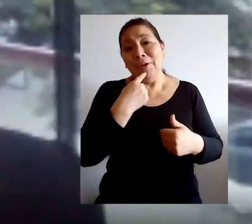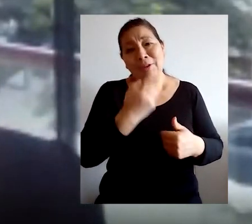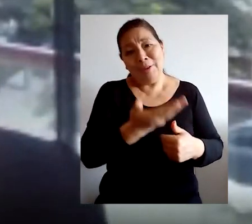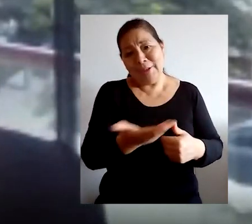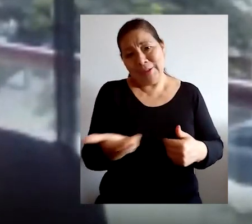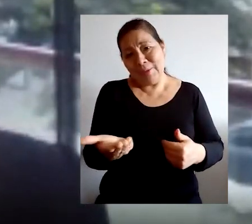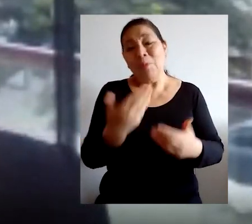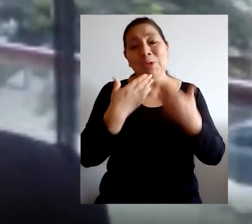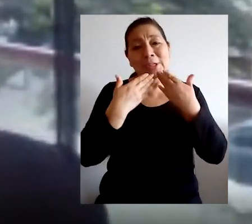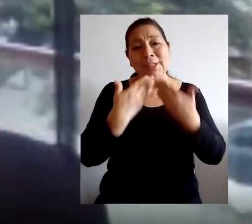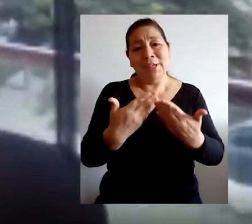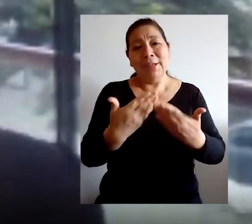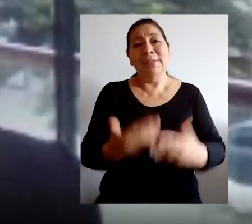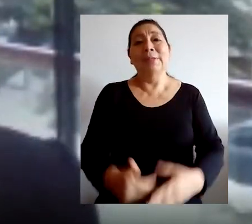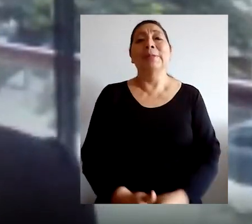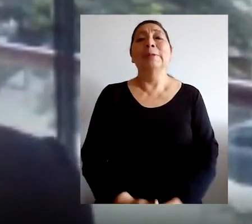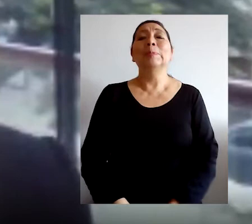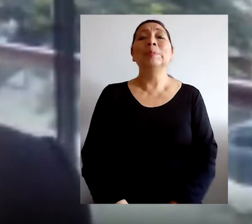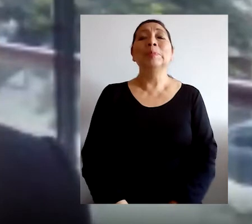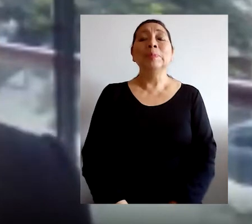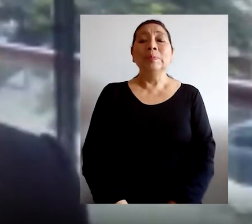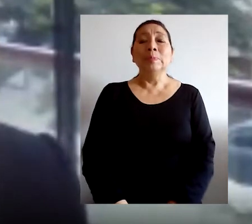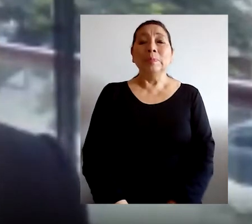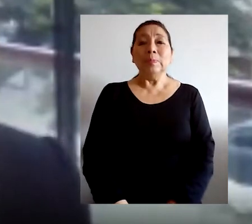señalar. Muchas gracias, presidenta.